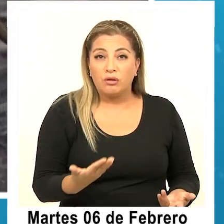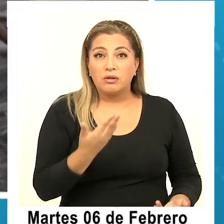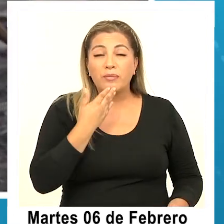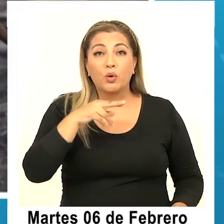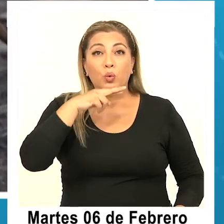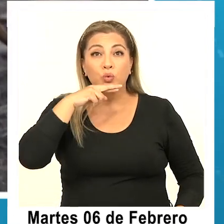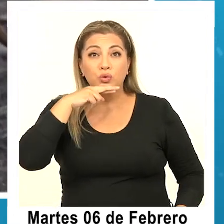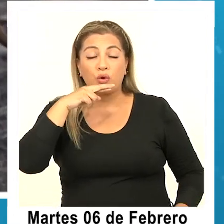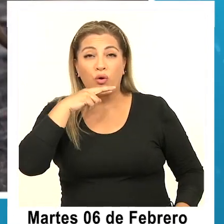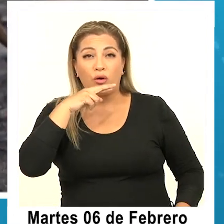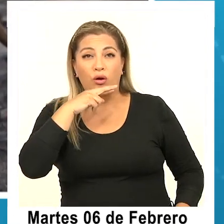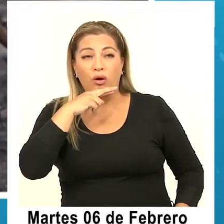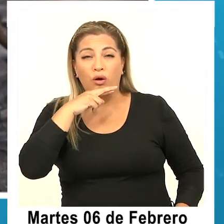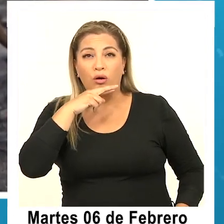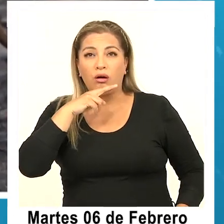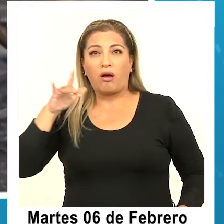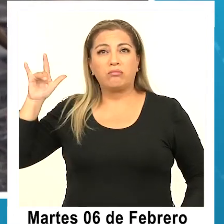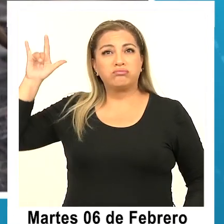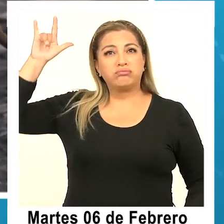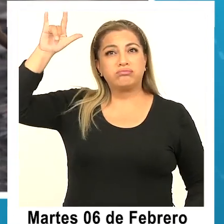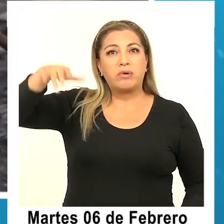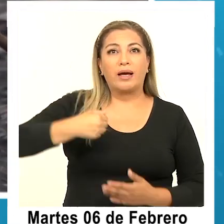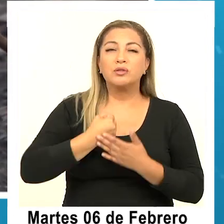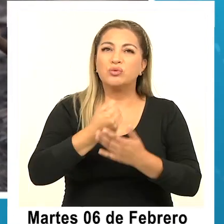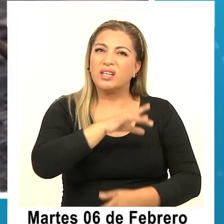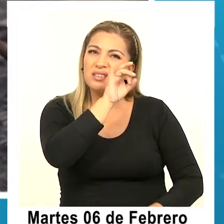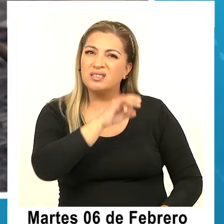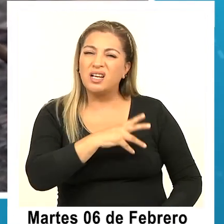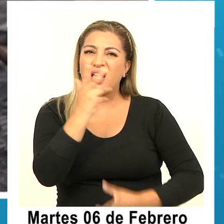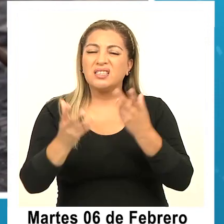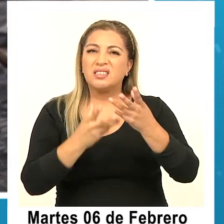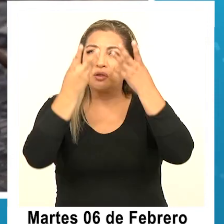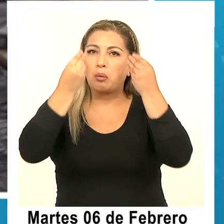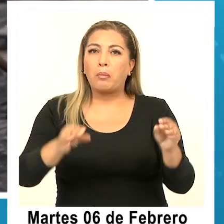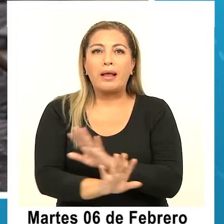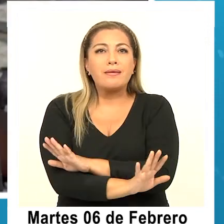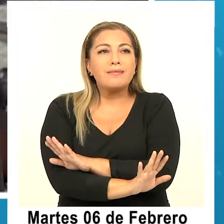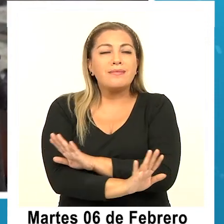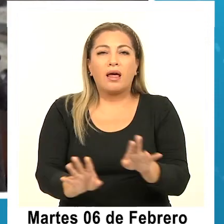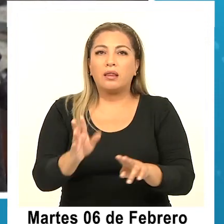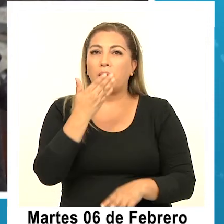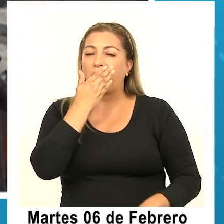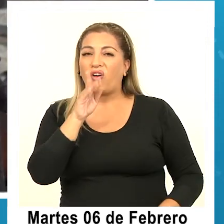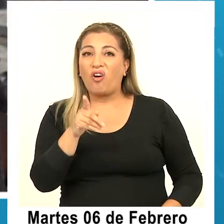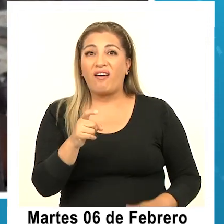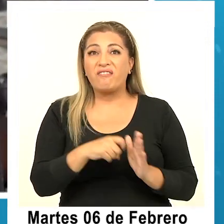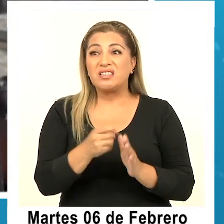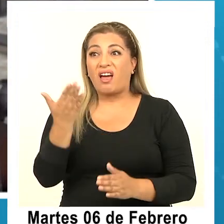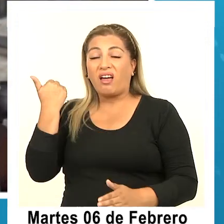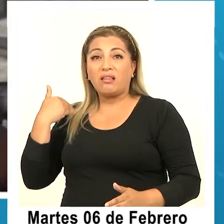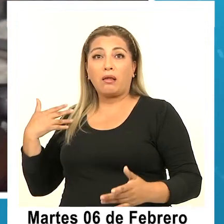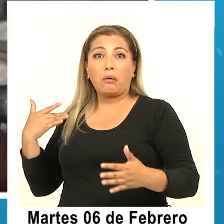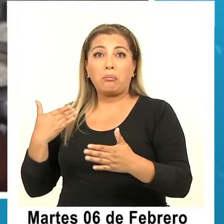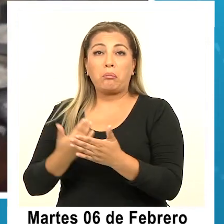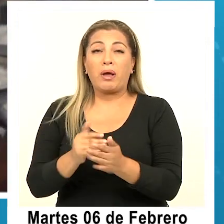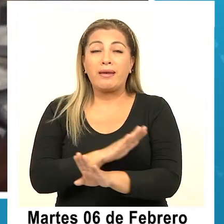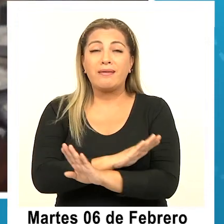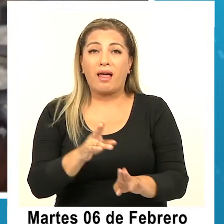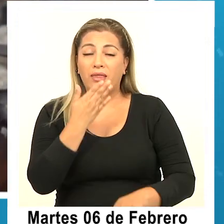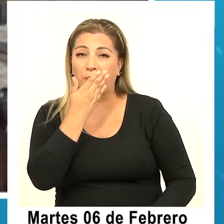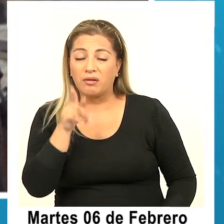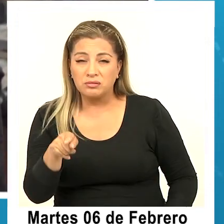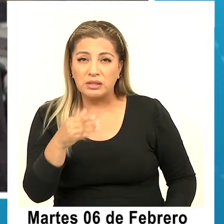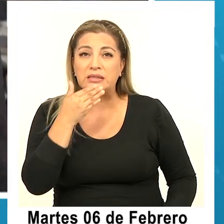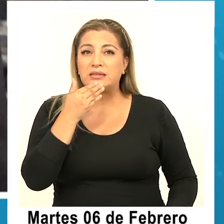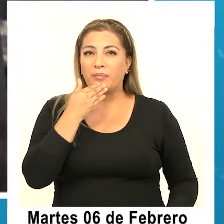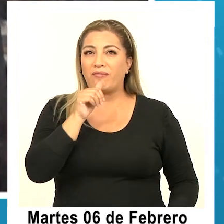ruso de la Sí. fuerza rusa para poder venir a ayudarnos a apagar el incendio. Nada se ha mejorado desde esa fecha hasta hoy en día. Quizás ahí